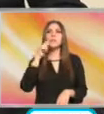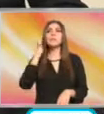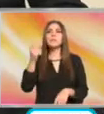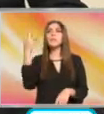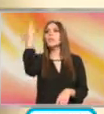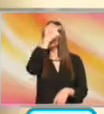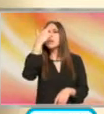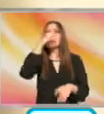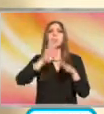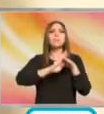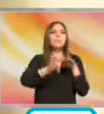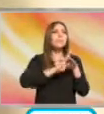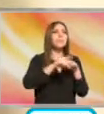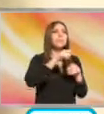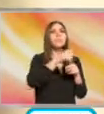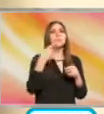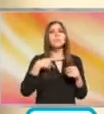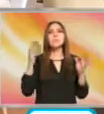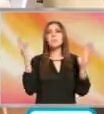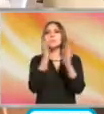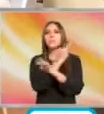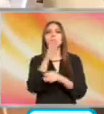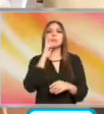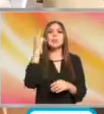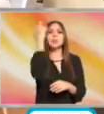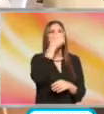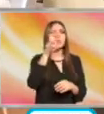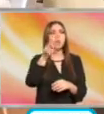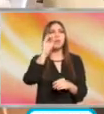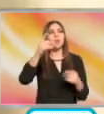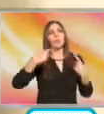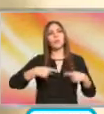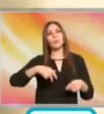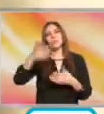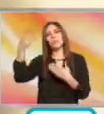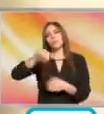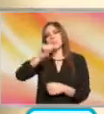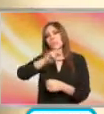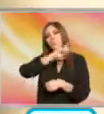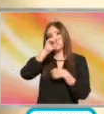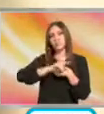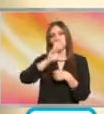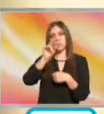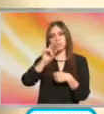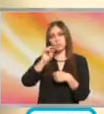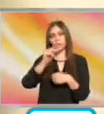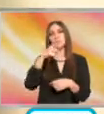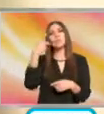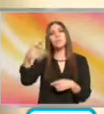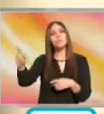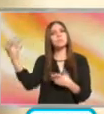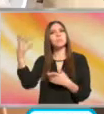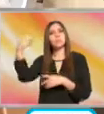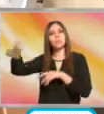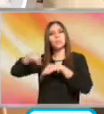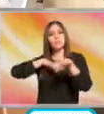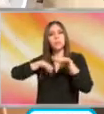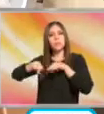los migrantes ni a todas las personas que parezcan que son de otro origen, de otro país, sino pues ellos van a estar haciendo su trabajo y